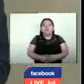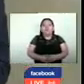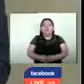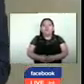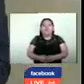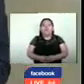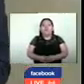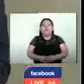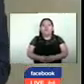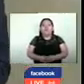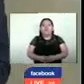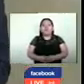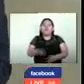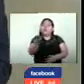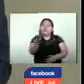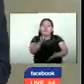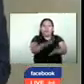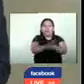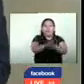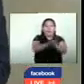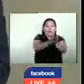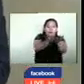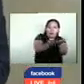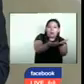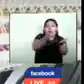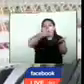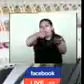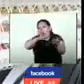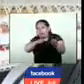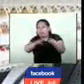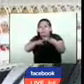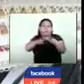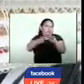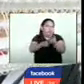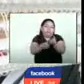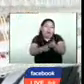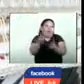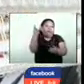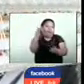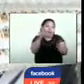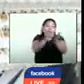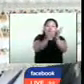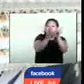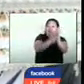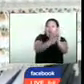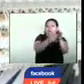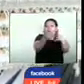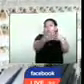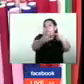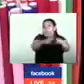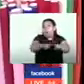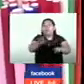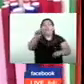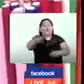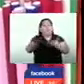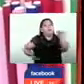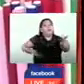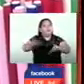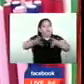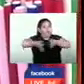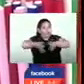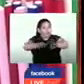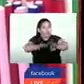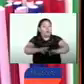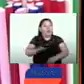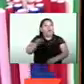Que los precios de los útiles escolares no se encuentran regulados en nuestro país, pero sí está regulado los mecanismos de comercialización.